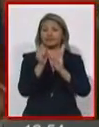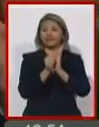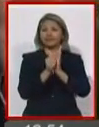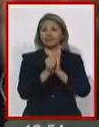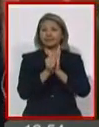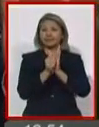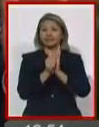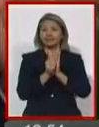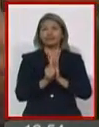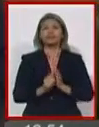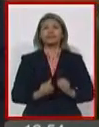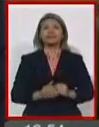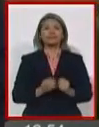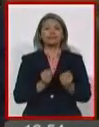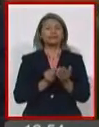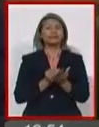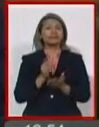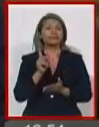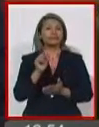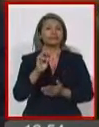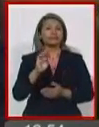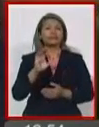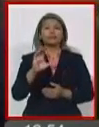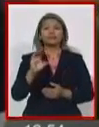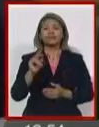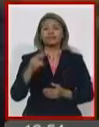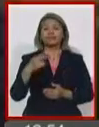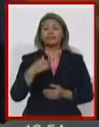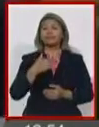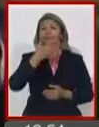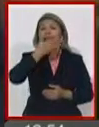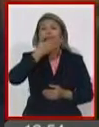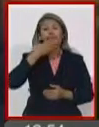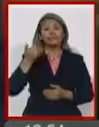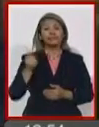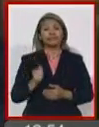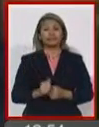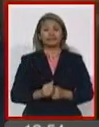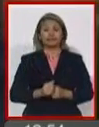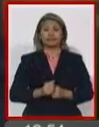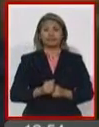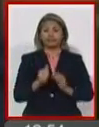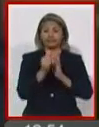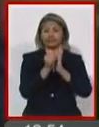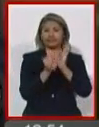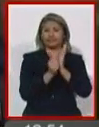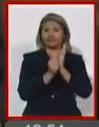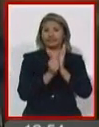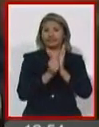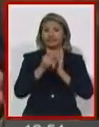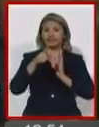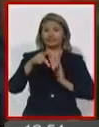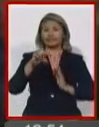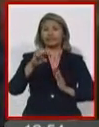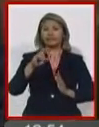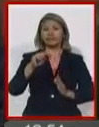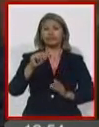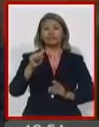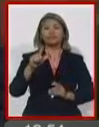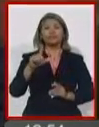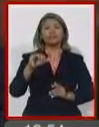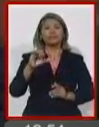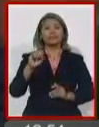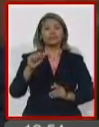jurídicas, específicamente la carrera de Derecho, para que los mejores penalistas de cada una de las carreras de